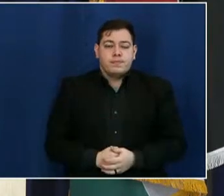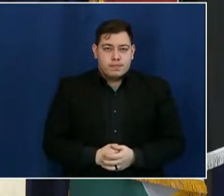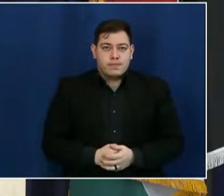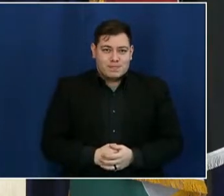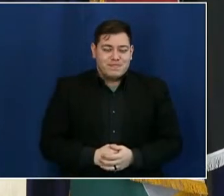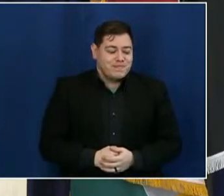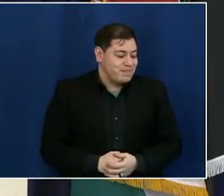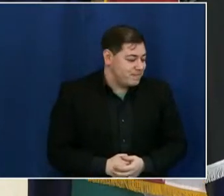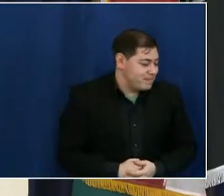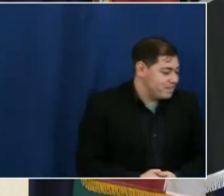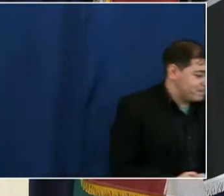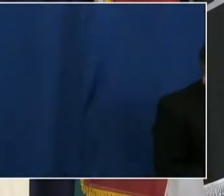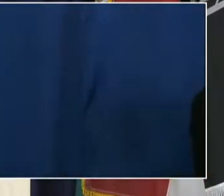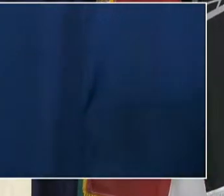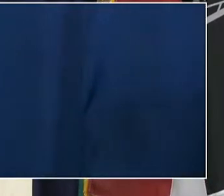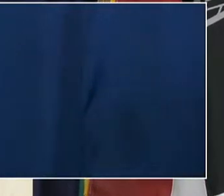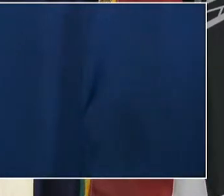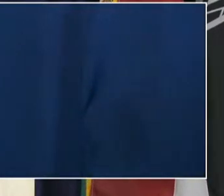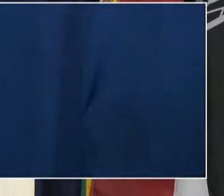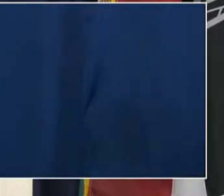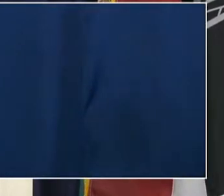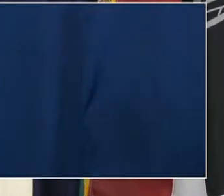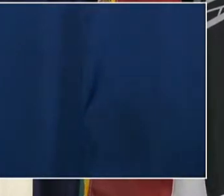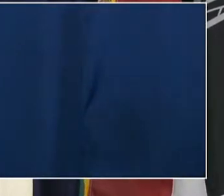Yes. Okay, thank you.